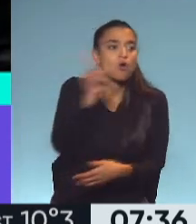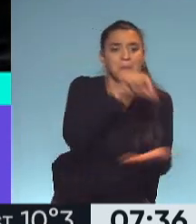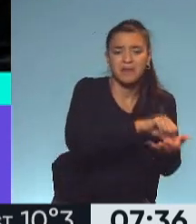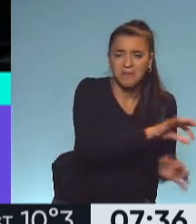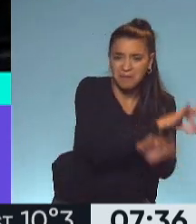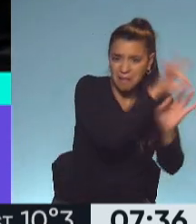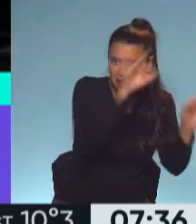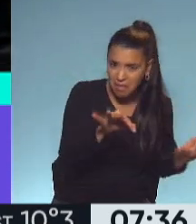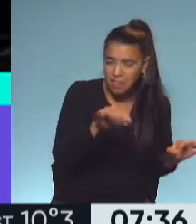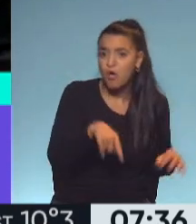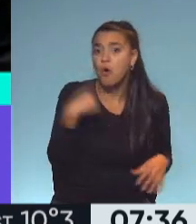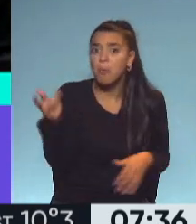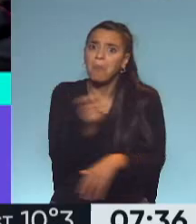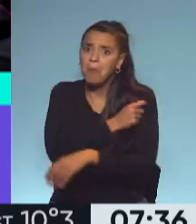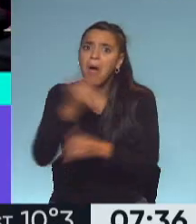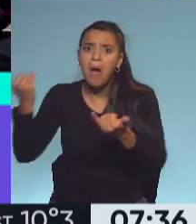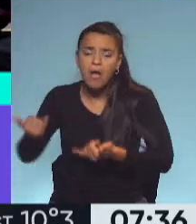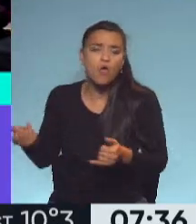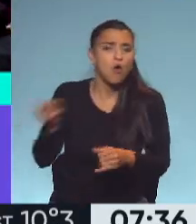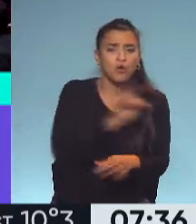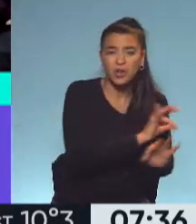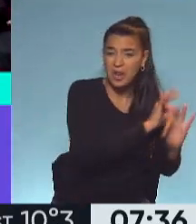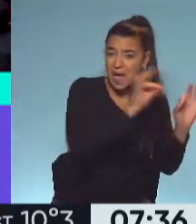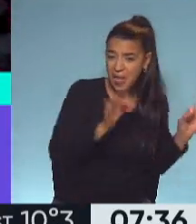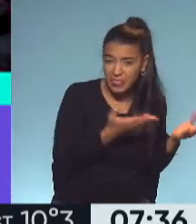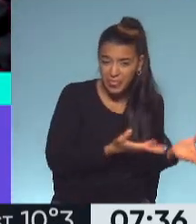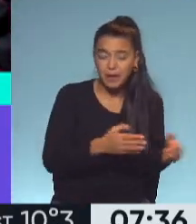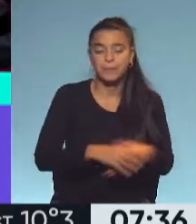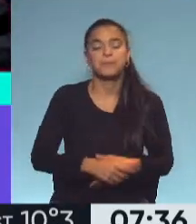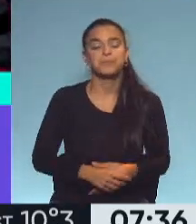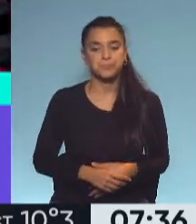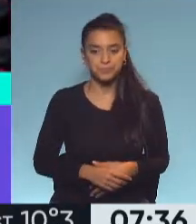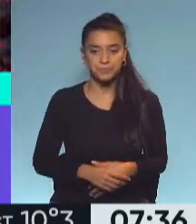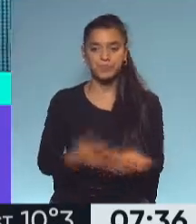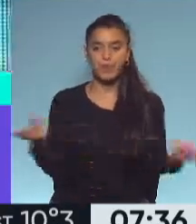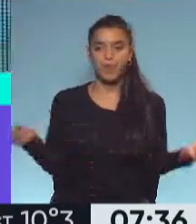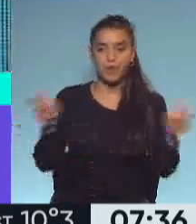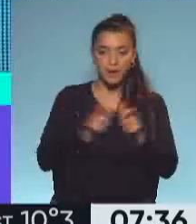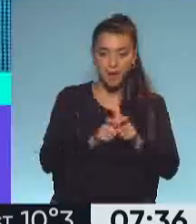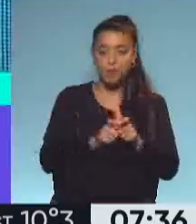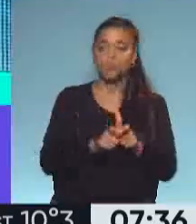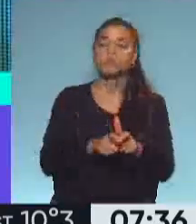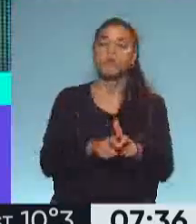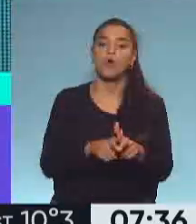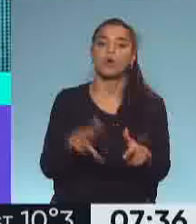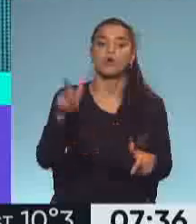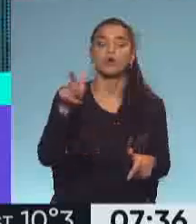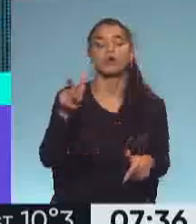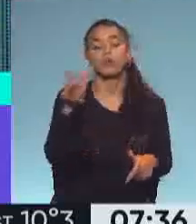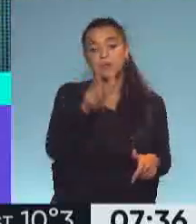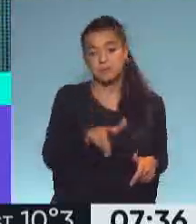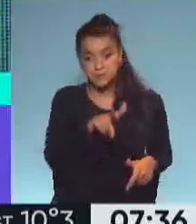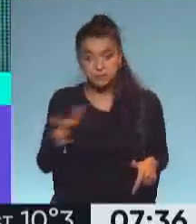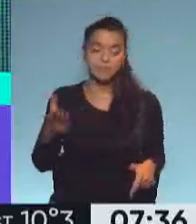y vacunados y otros que prácticamente no tienen ninguna vacuna, ¿no? Secretario, en la reunión de Su Santidad con el presidente Alberto